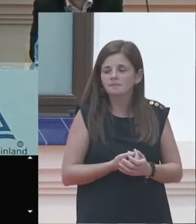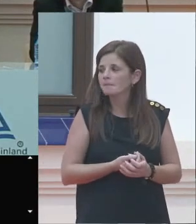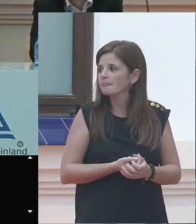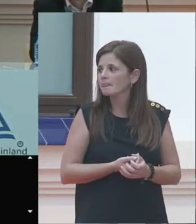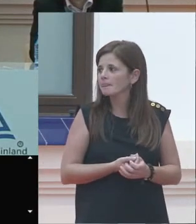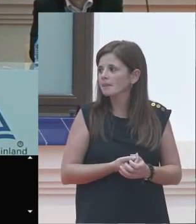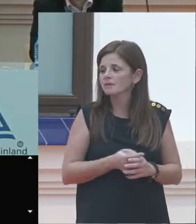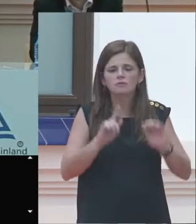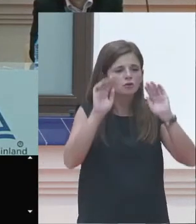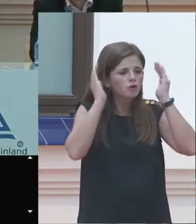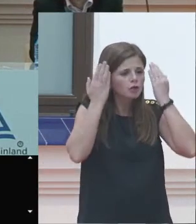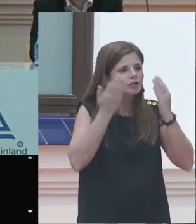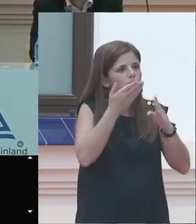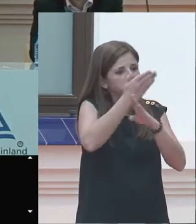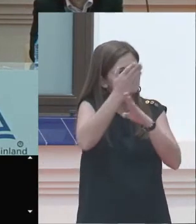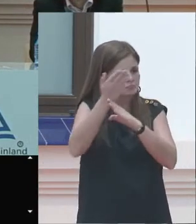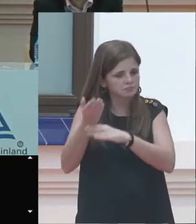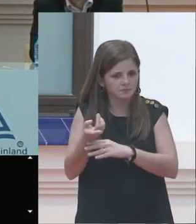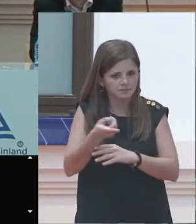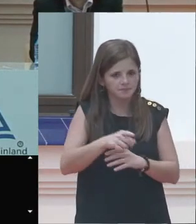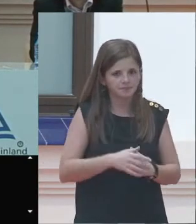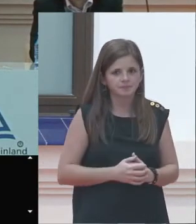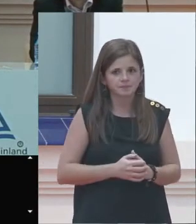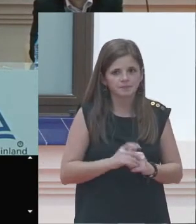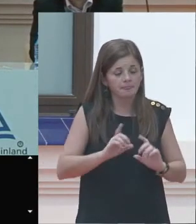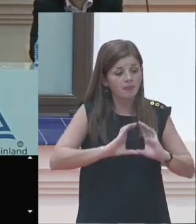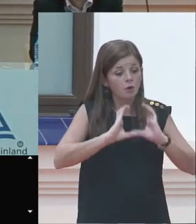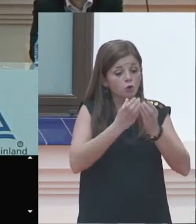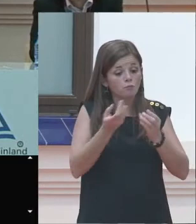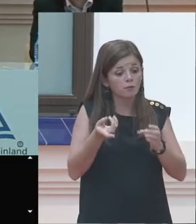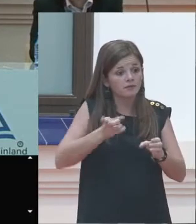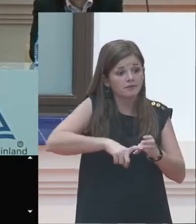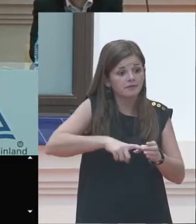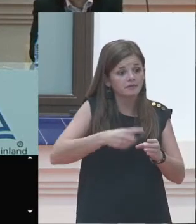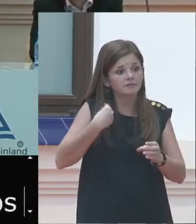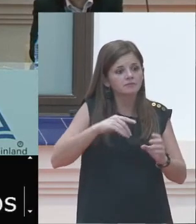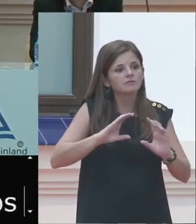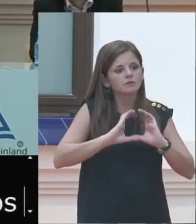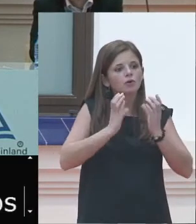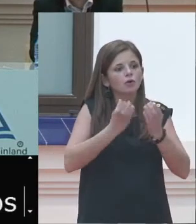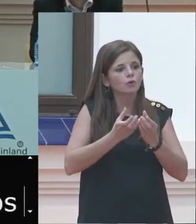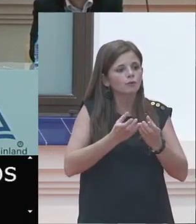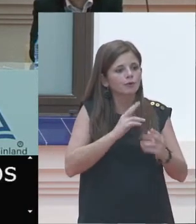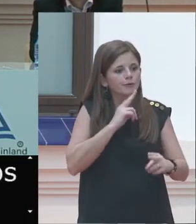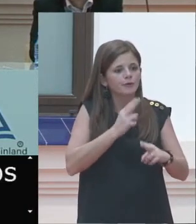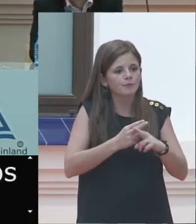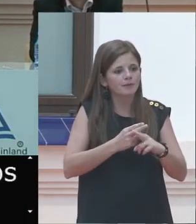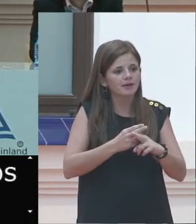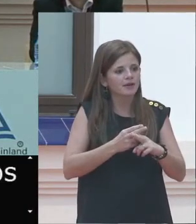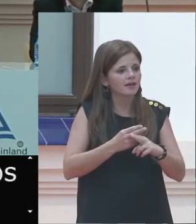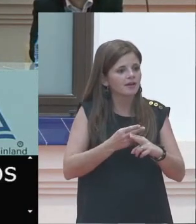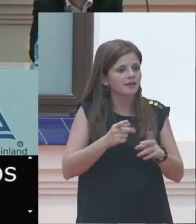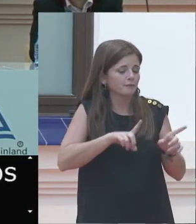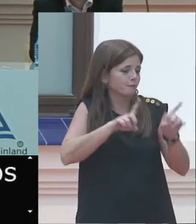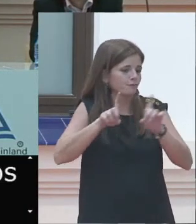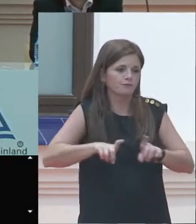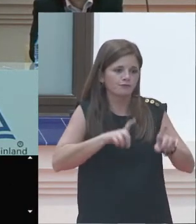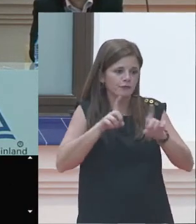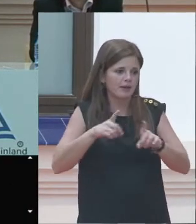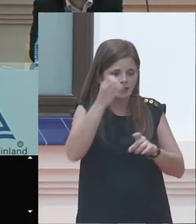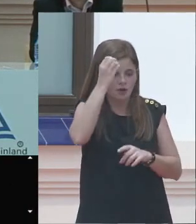diversos congresos y revistas internacionales. El grupo al que pertenece, que es el Grupo de Bioinformática, Sistemas Informáticos Inteligentes